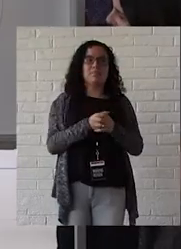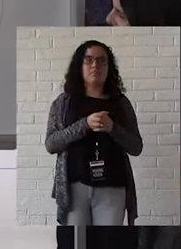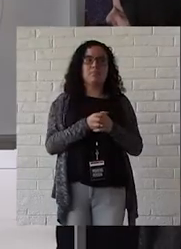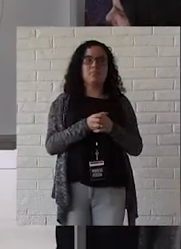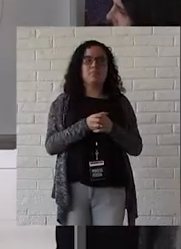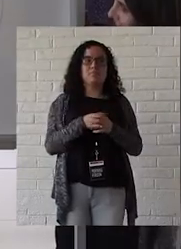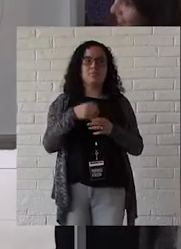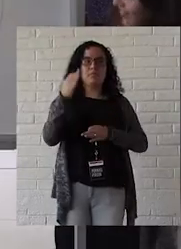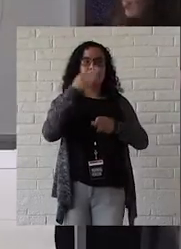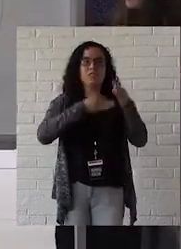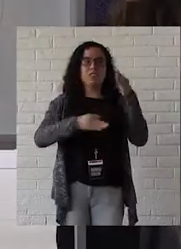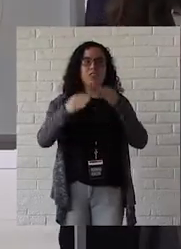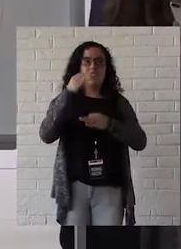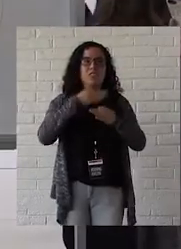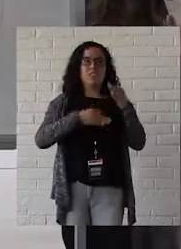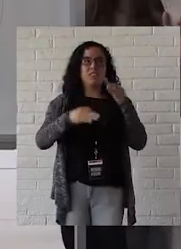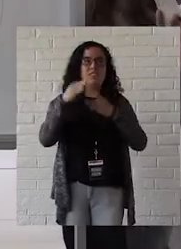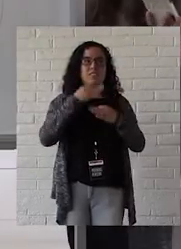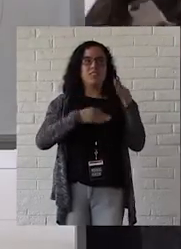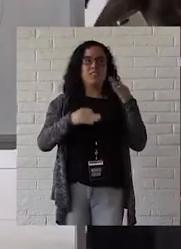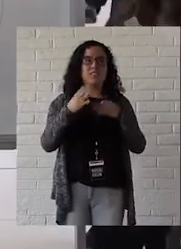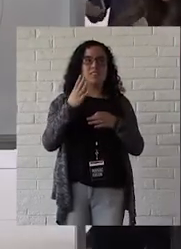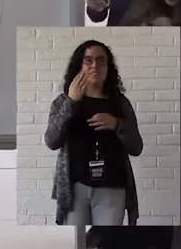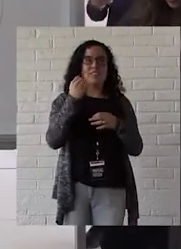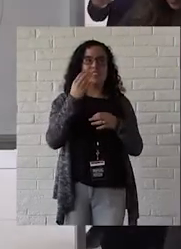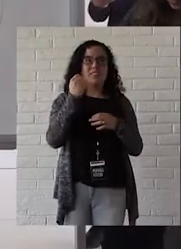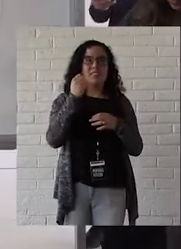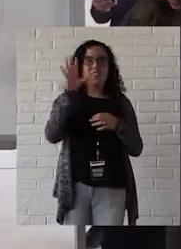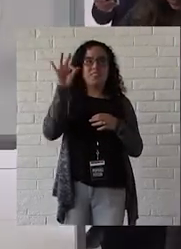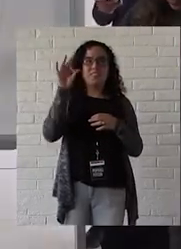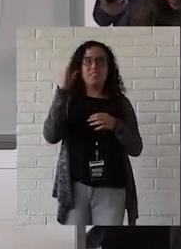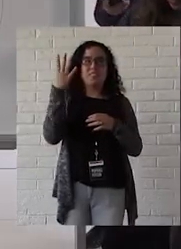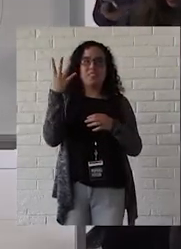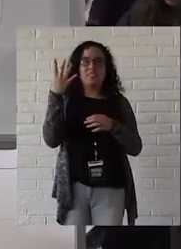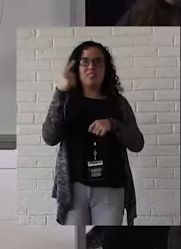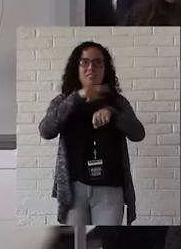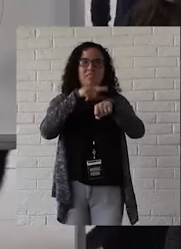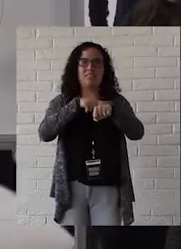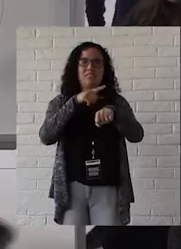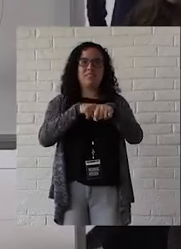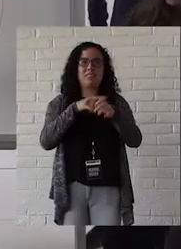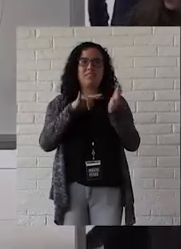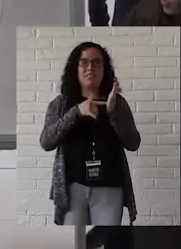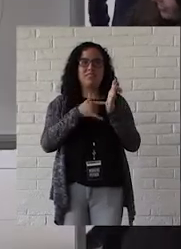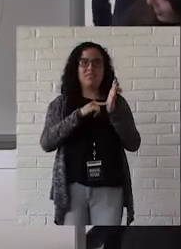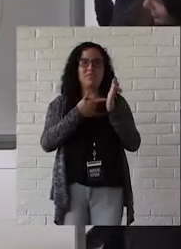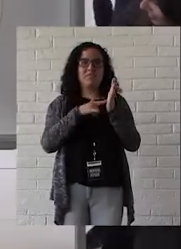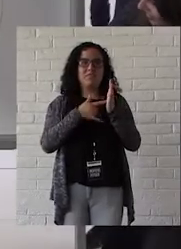mundo voltee a ver su reloj. Que son las 9:44.